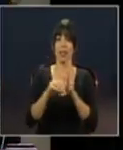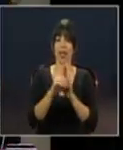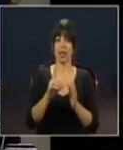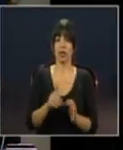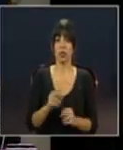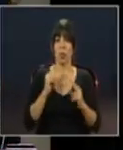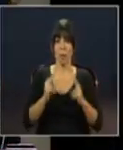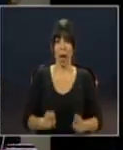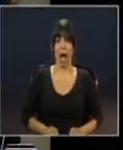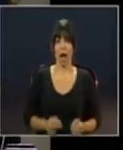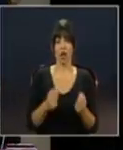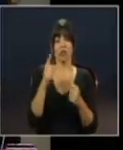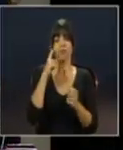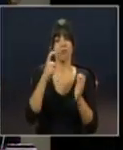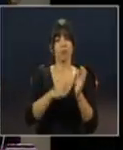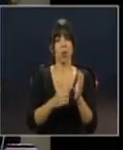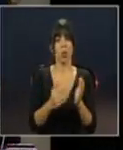Humanos.